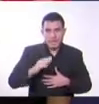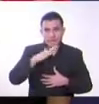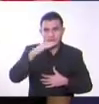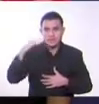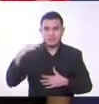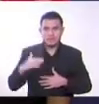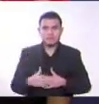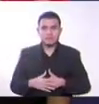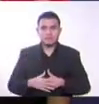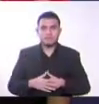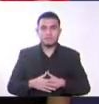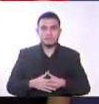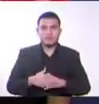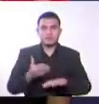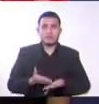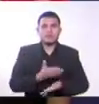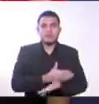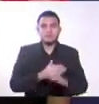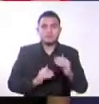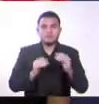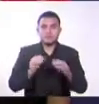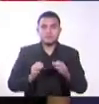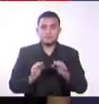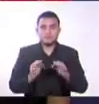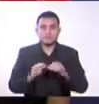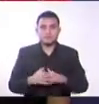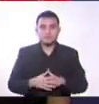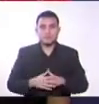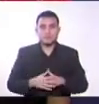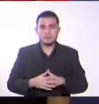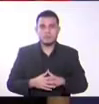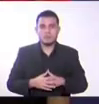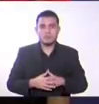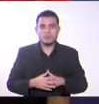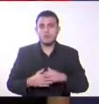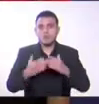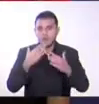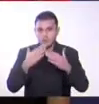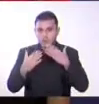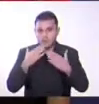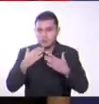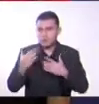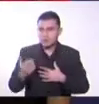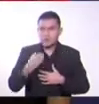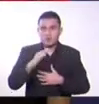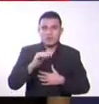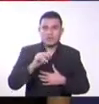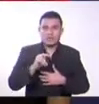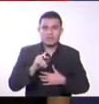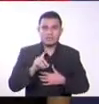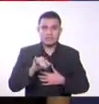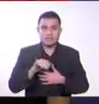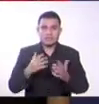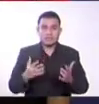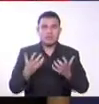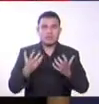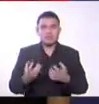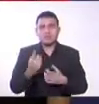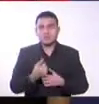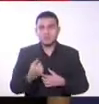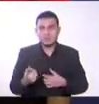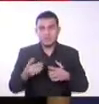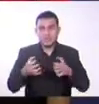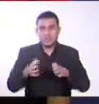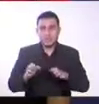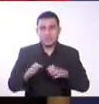Ok, anteriormente también nos comentó Candy esta estrategia que muchas personas llegan a utilizar,